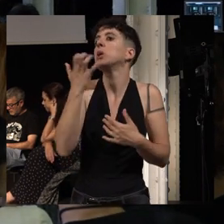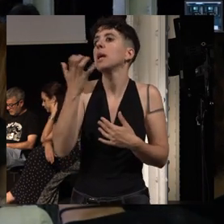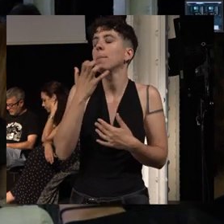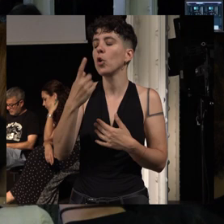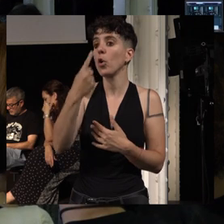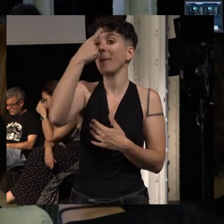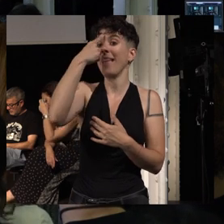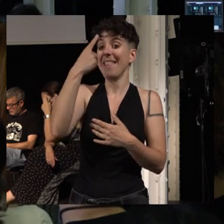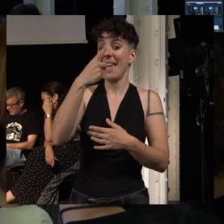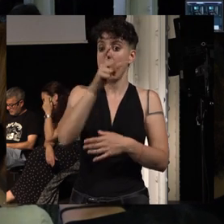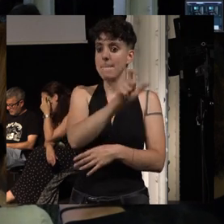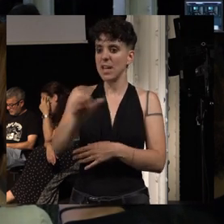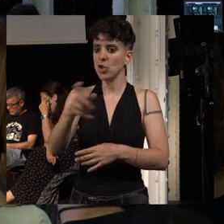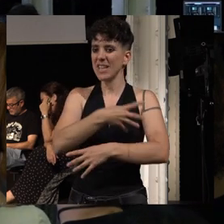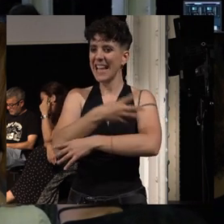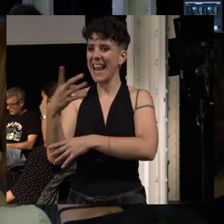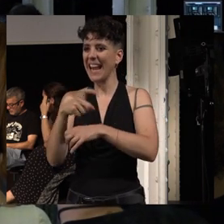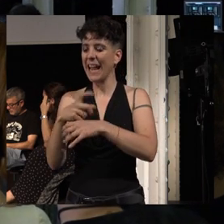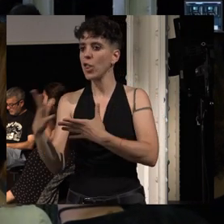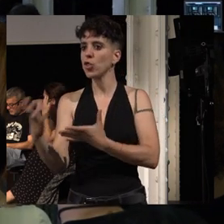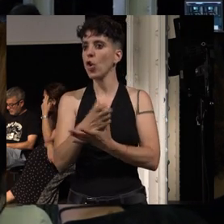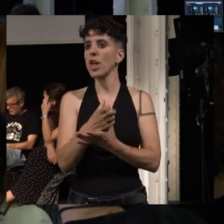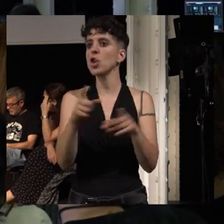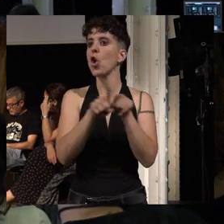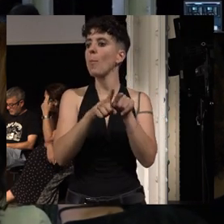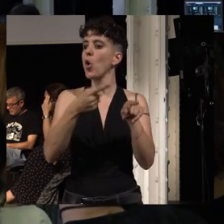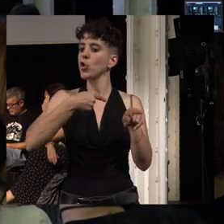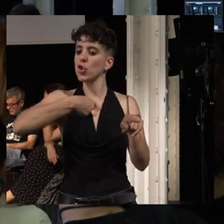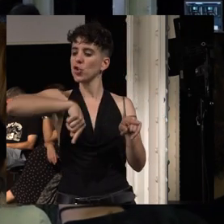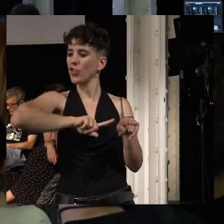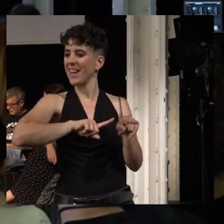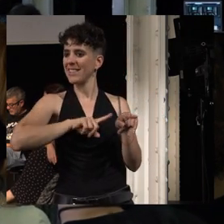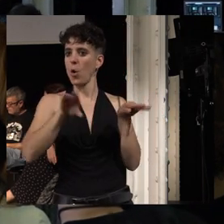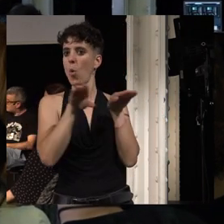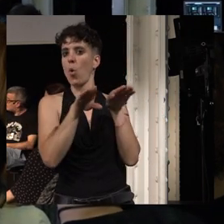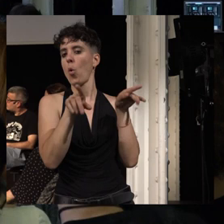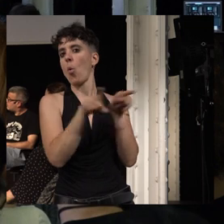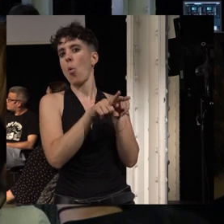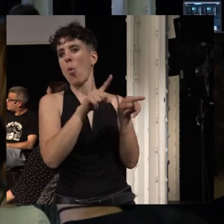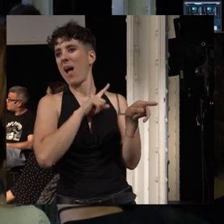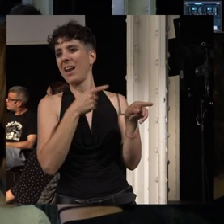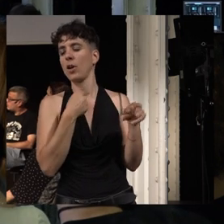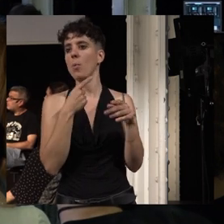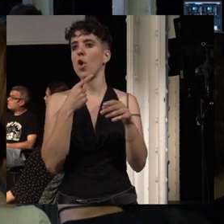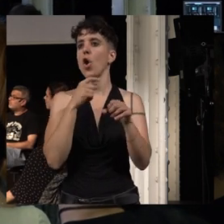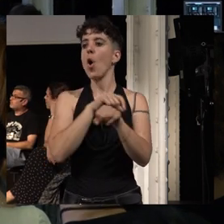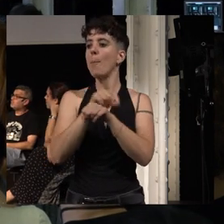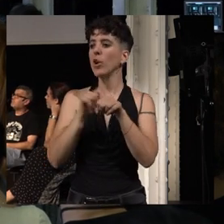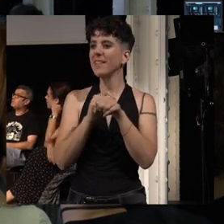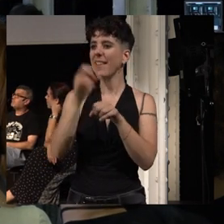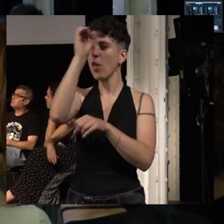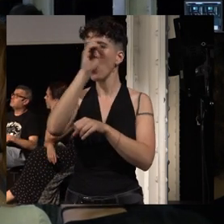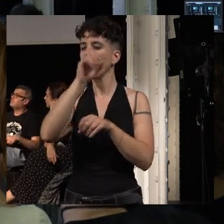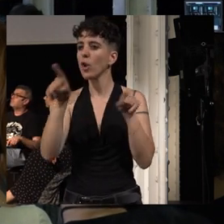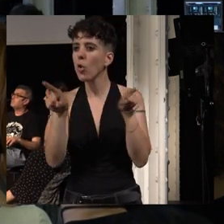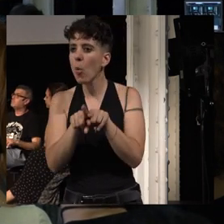personas LGTB son como nosotras, o como nosotros o como nosotres, ¿no? No todo el mundo está politizado de la misma manera, no todo el